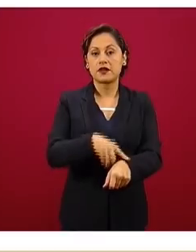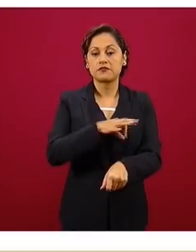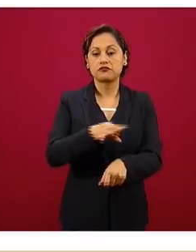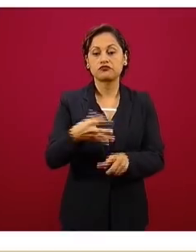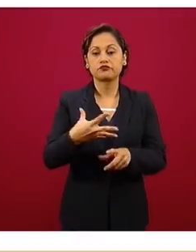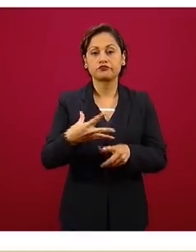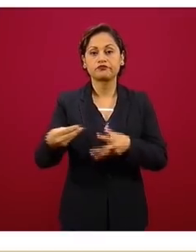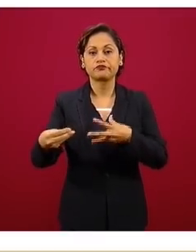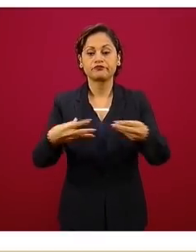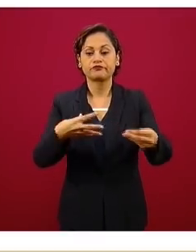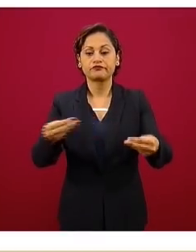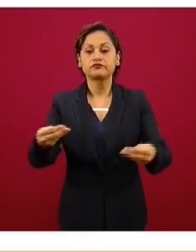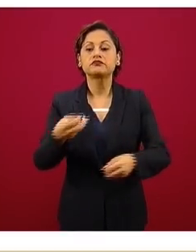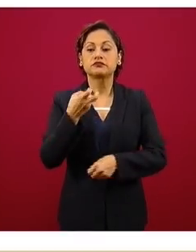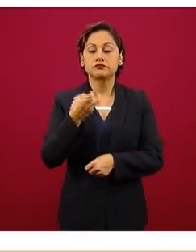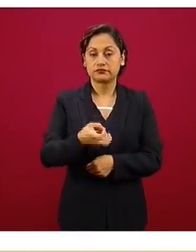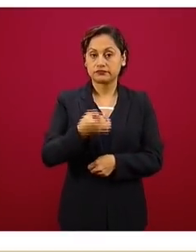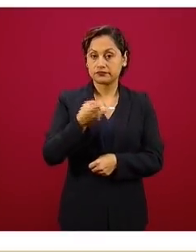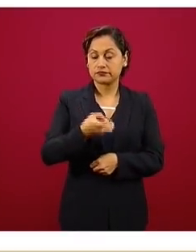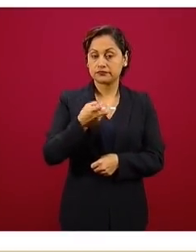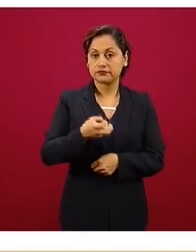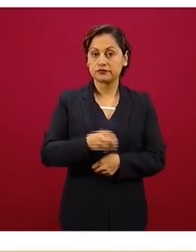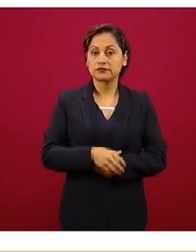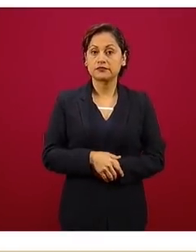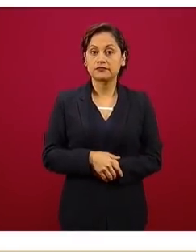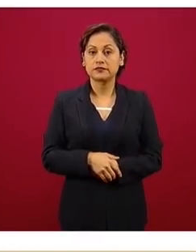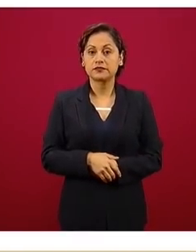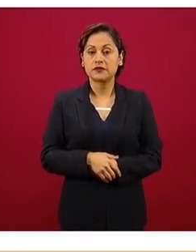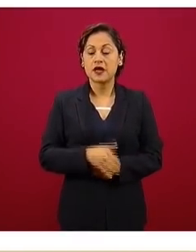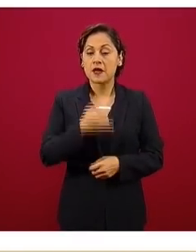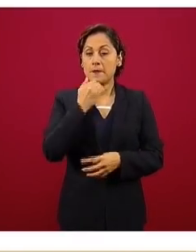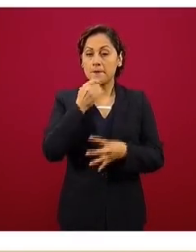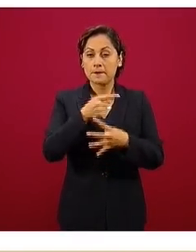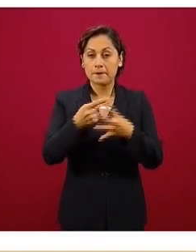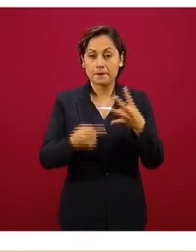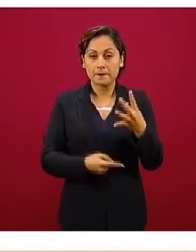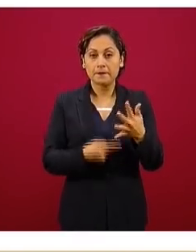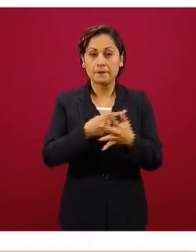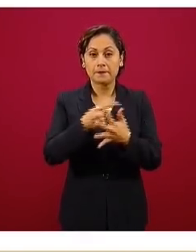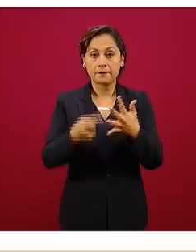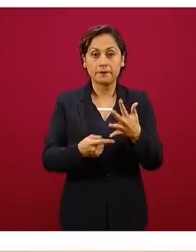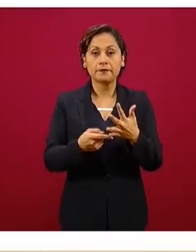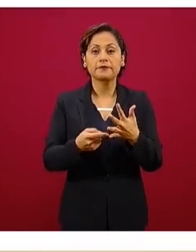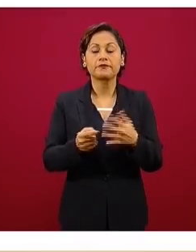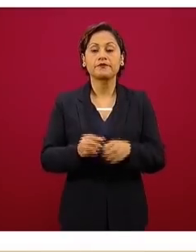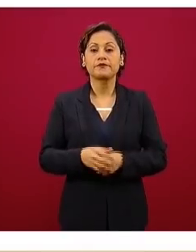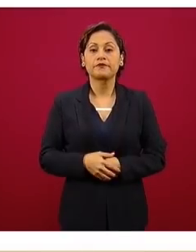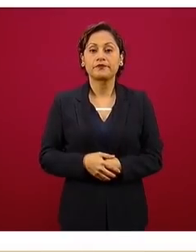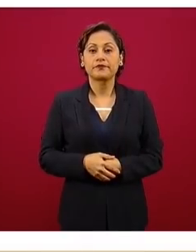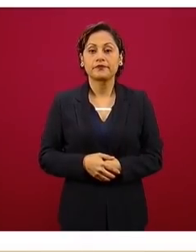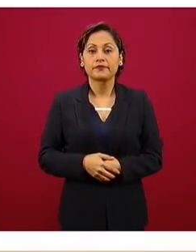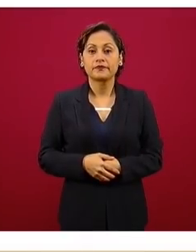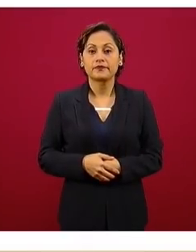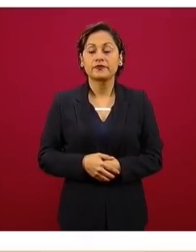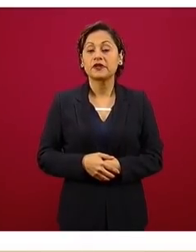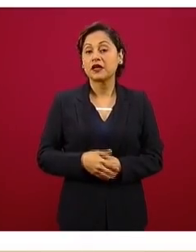quinta parte, y son la forma activa de la enfermedad que está en los últimos 14 días.